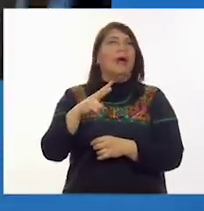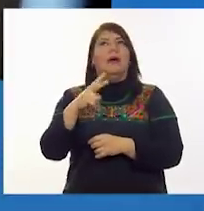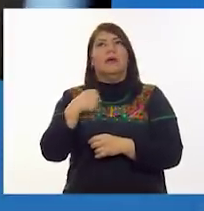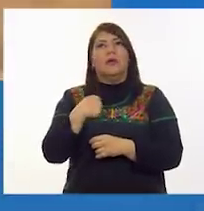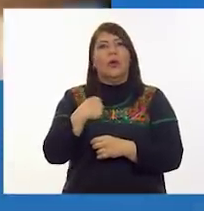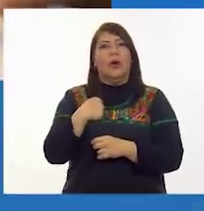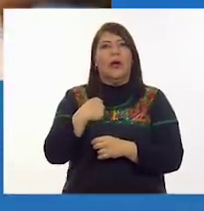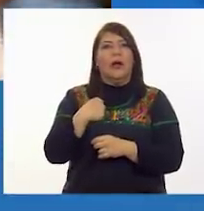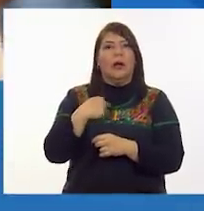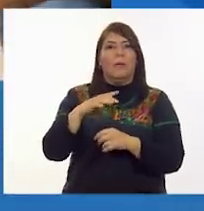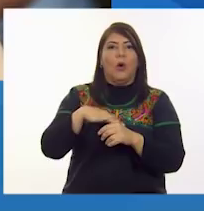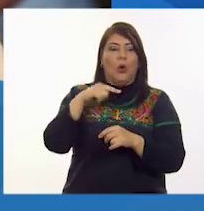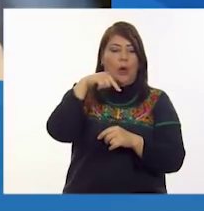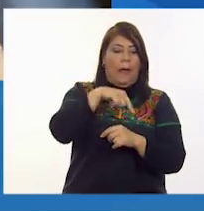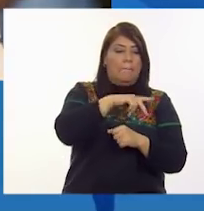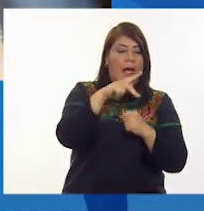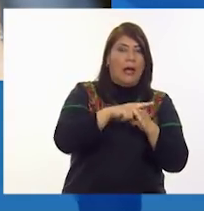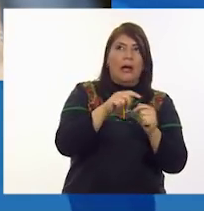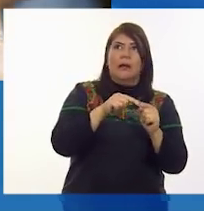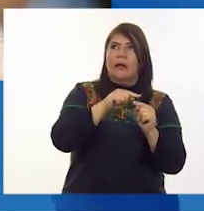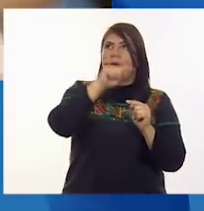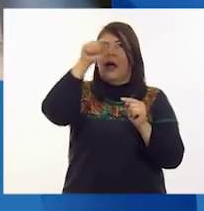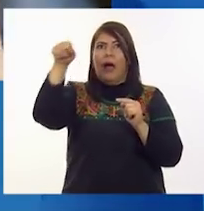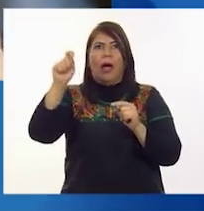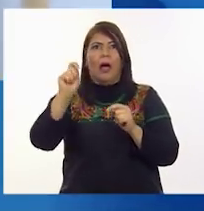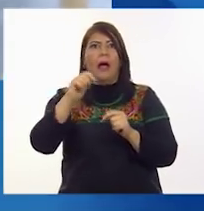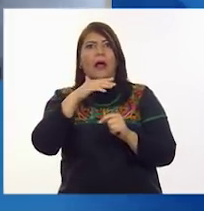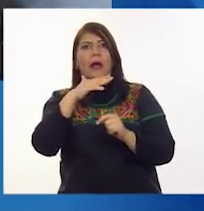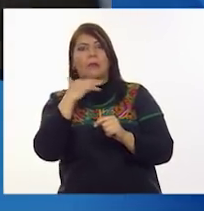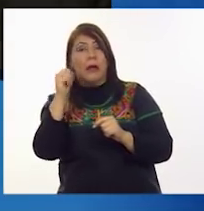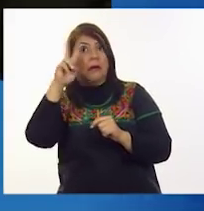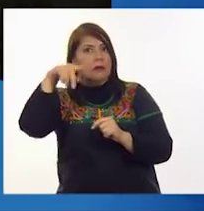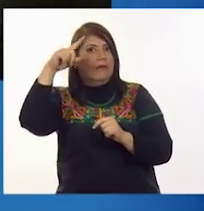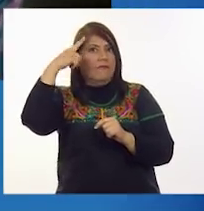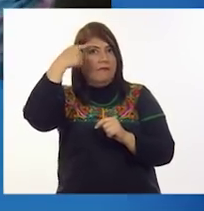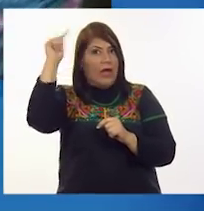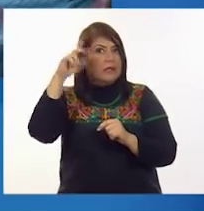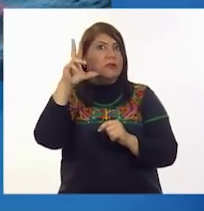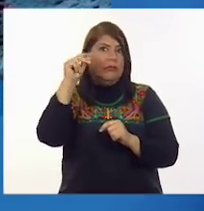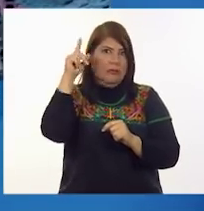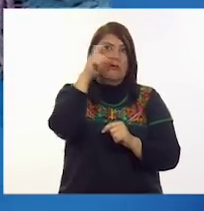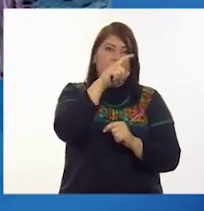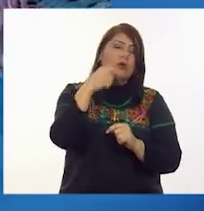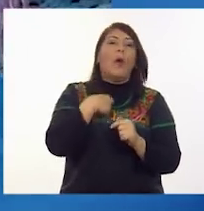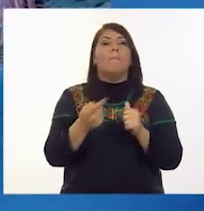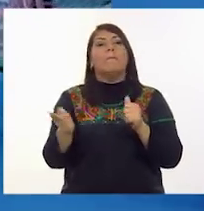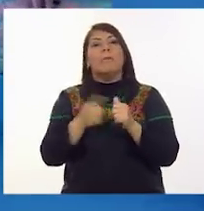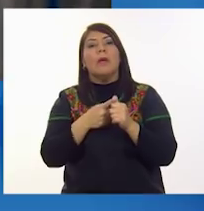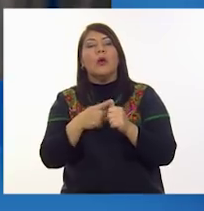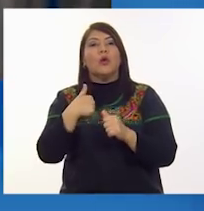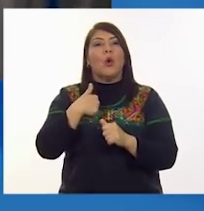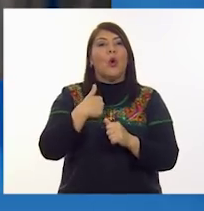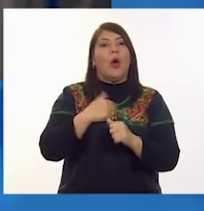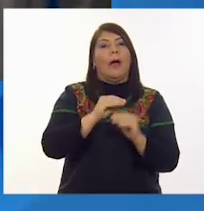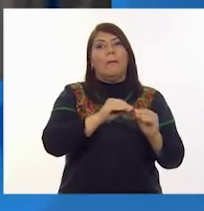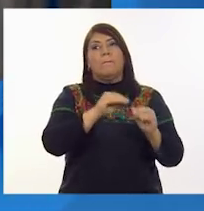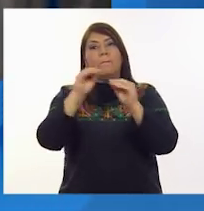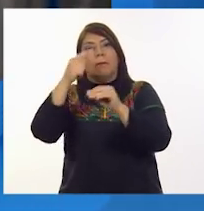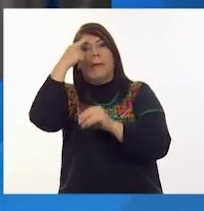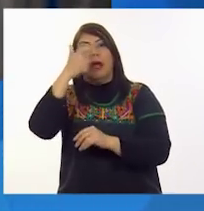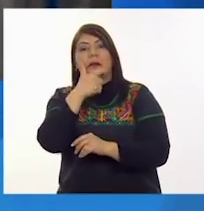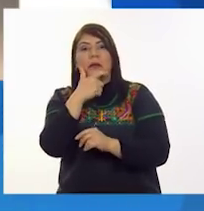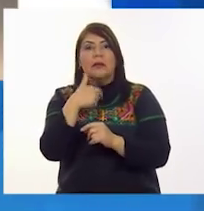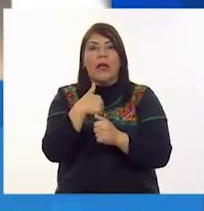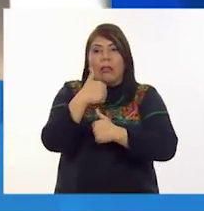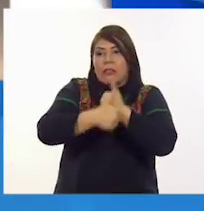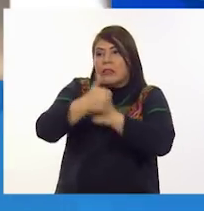país tan lejano, llegar a otro continente. Yo primero llegué a Inglaterra y tuve que competir con muchos niños jóvenes de mi